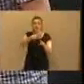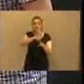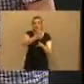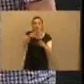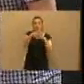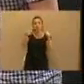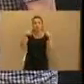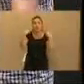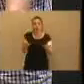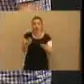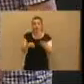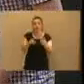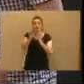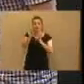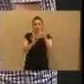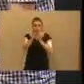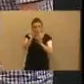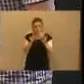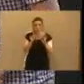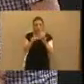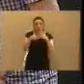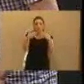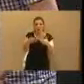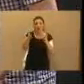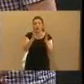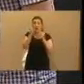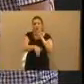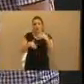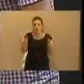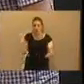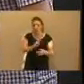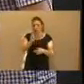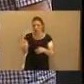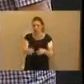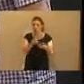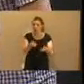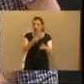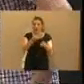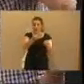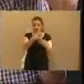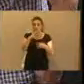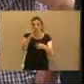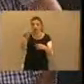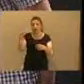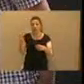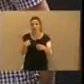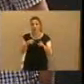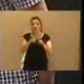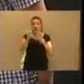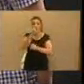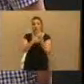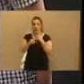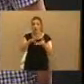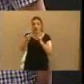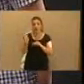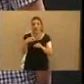cuáles son los tipos de interés de cada operación, cuáles son los plazos. Según información reunida por FEDEA, la Fundación de Estudios de Economía Aplicada, el endeudamiento asturiano en